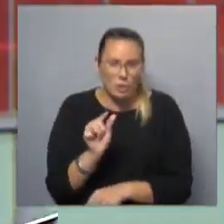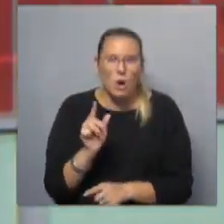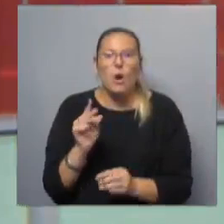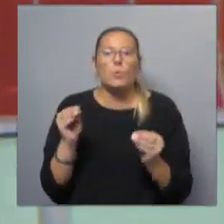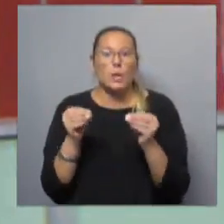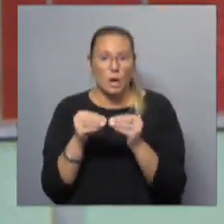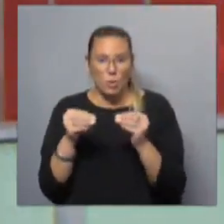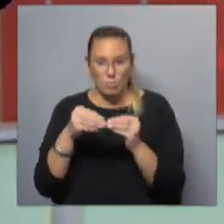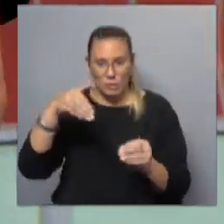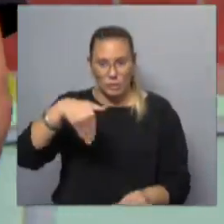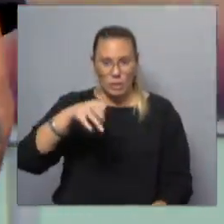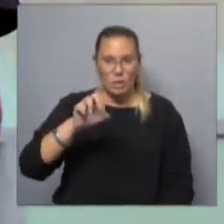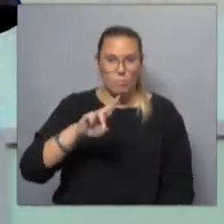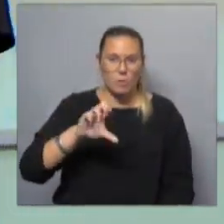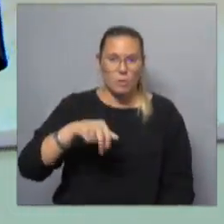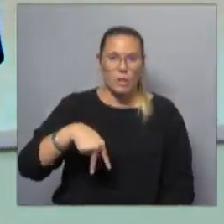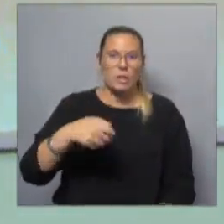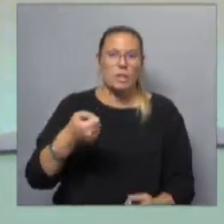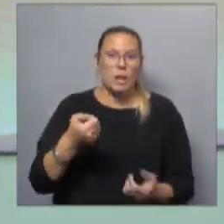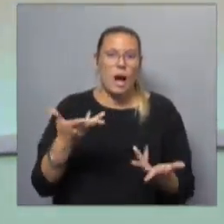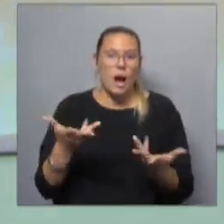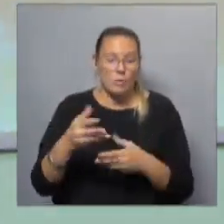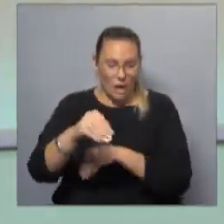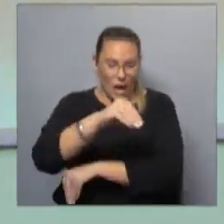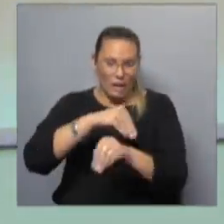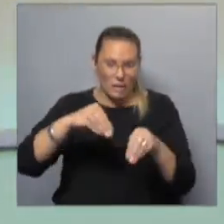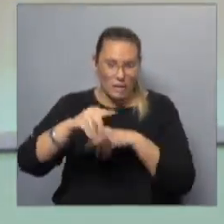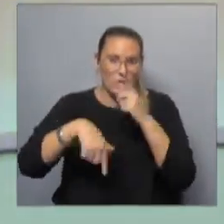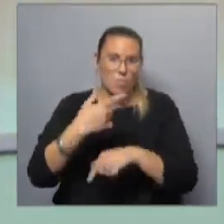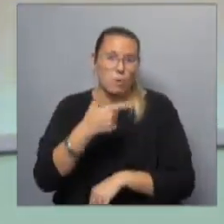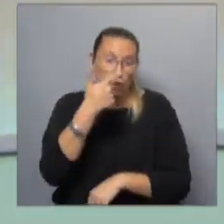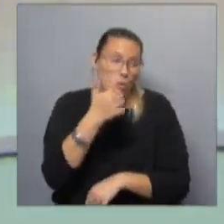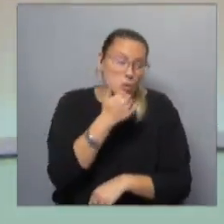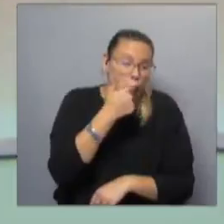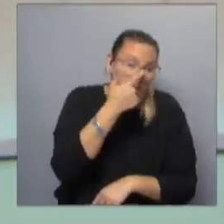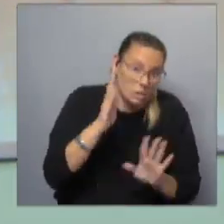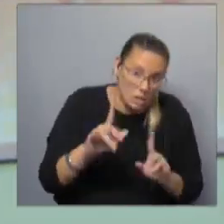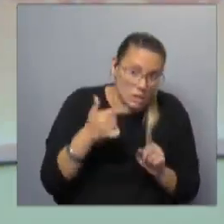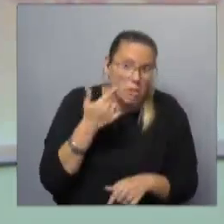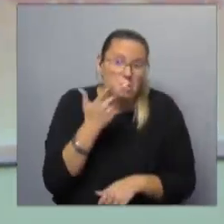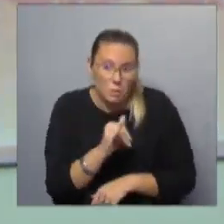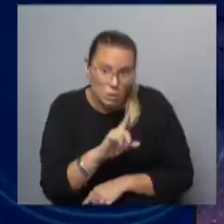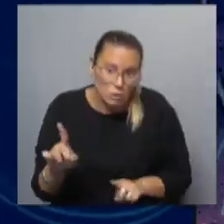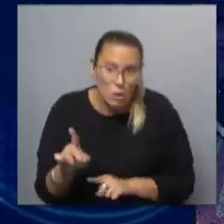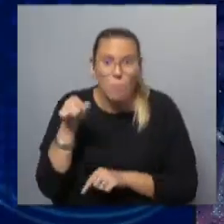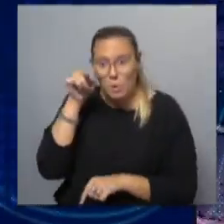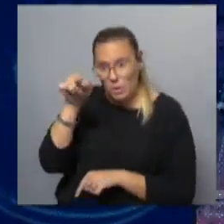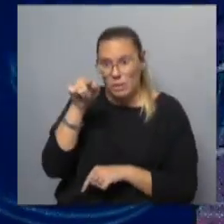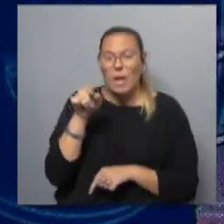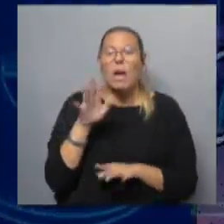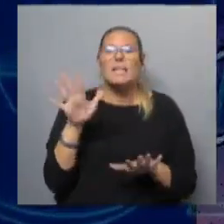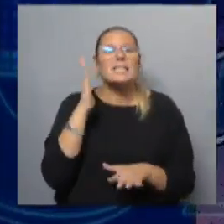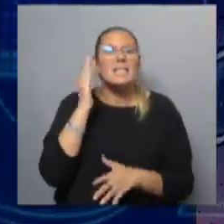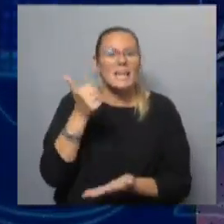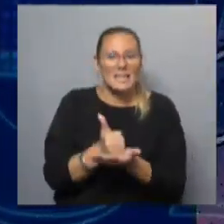una compañera morena que está en un móvil sobre ajedrez. Después no sé si se copan con el ajedrez, eso lo vemos. Pero allá, More, sé que estás